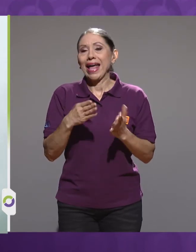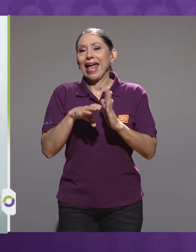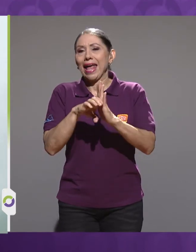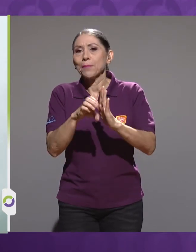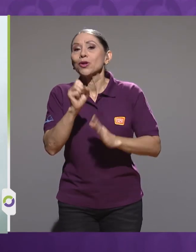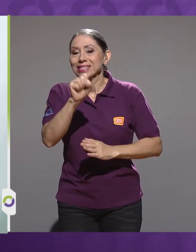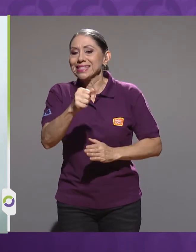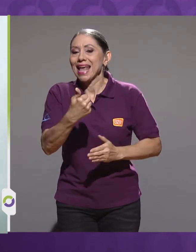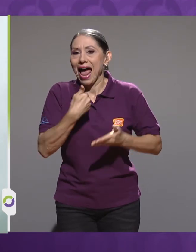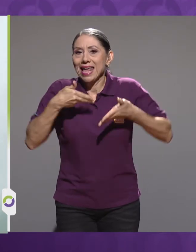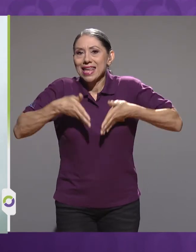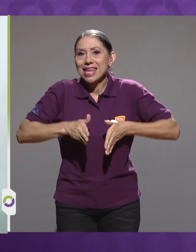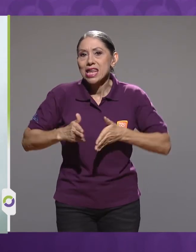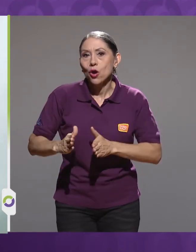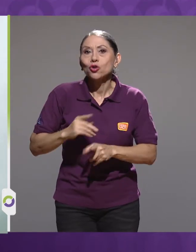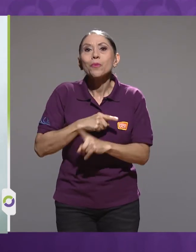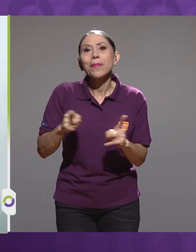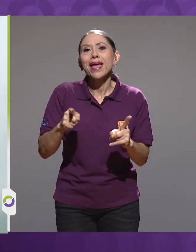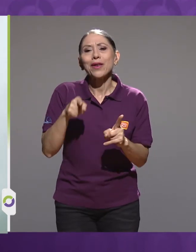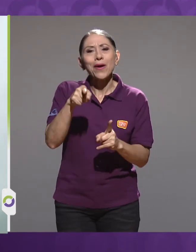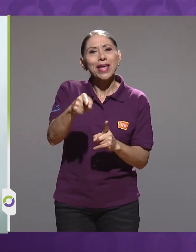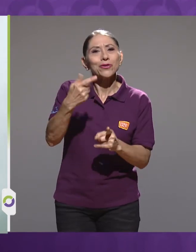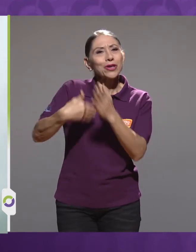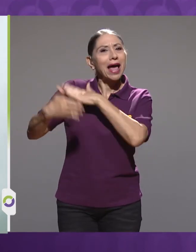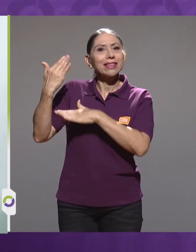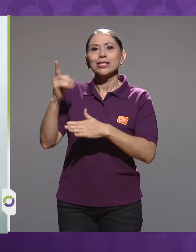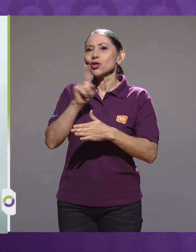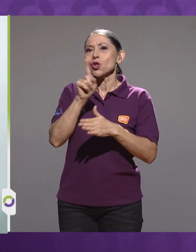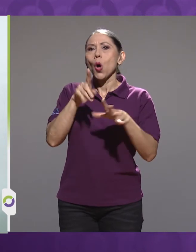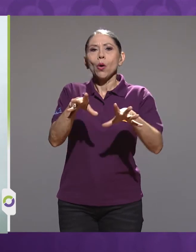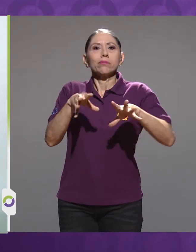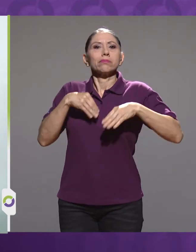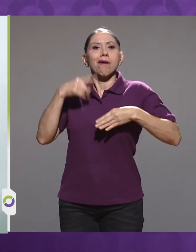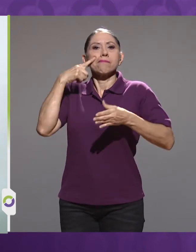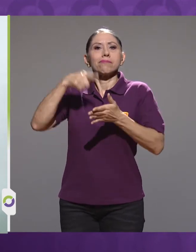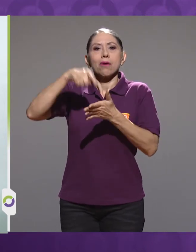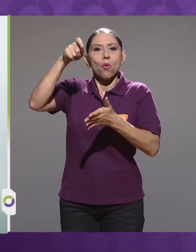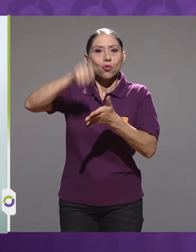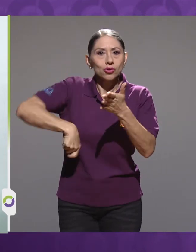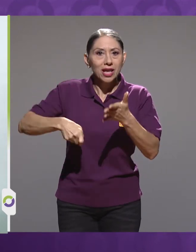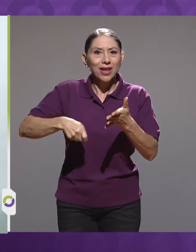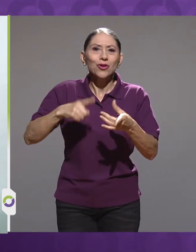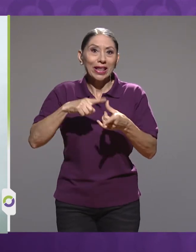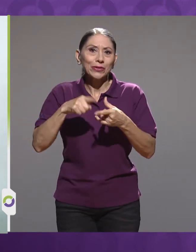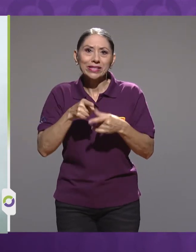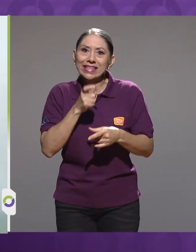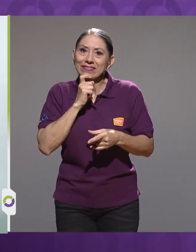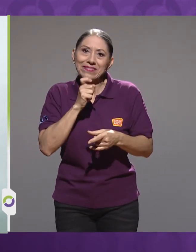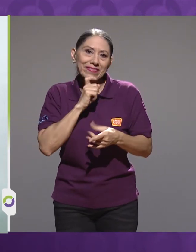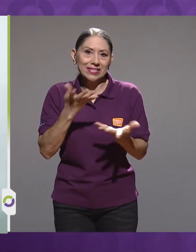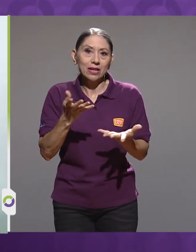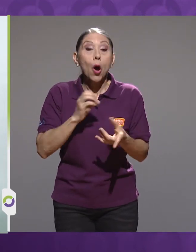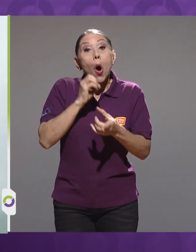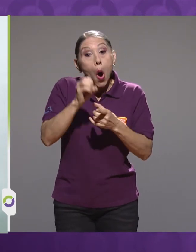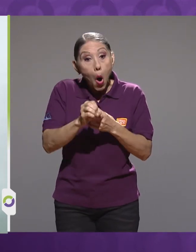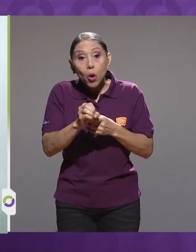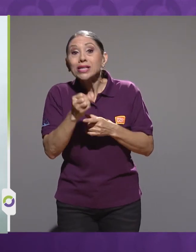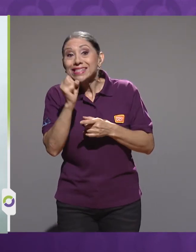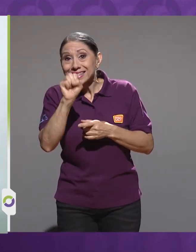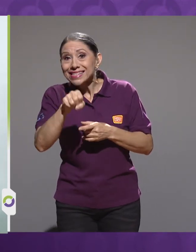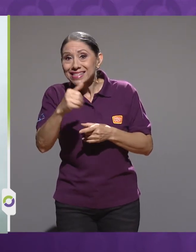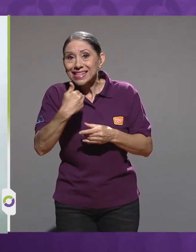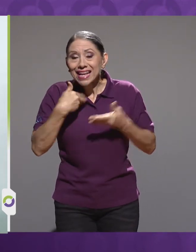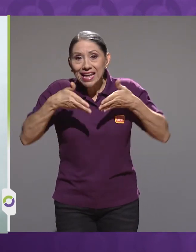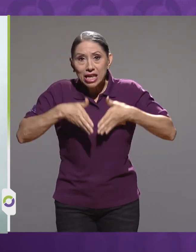¿verdad? O si hay hijos, no fueron hijos reconocidos, ¿verdad? Entonces también por ahí hay dificultad. O si fueron